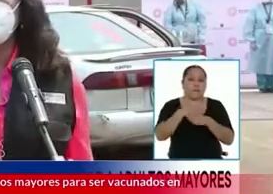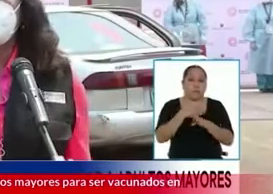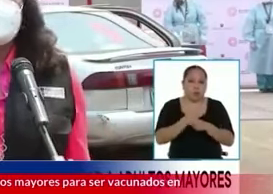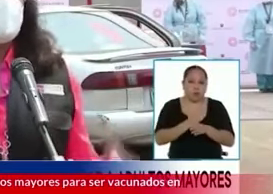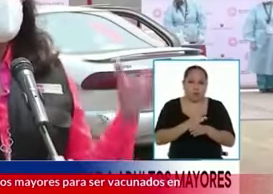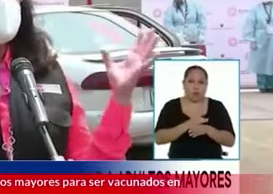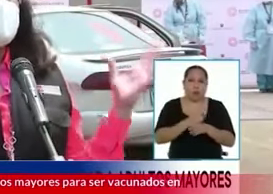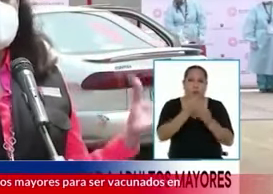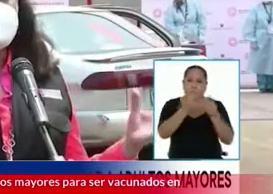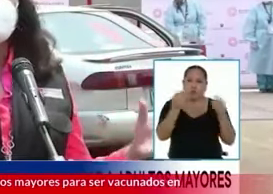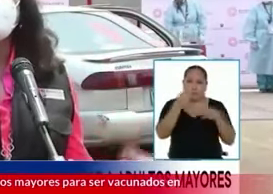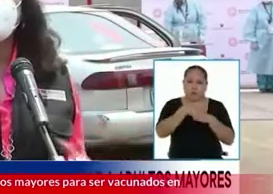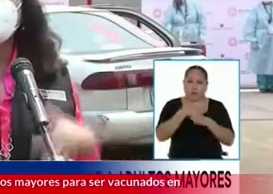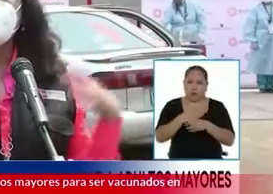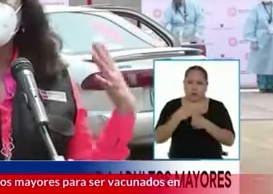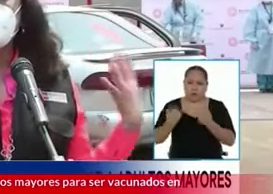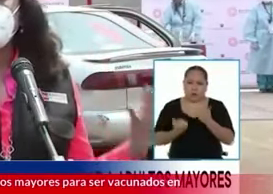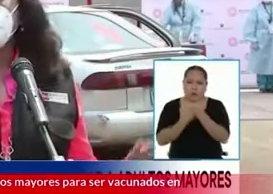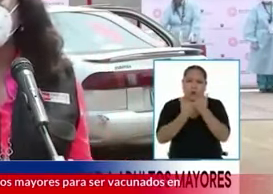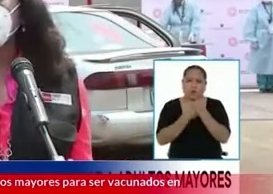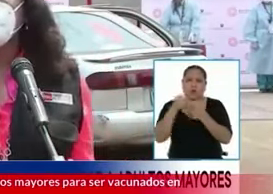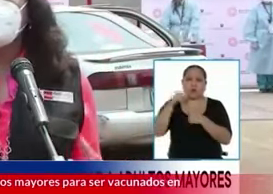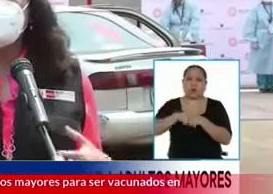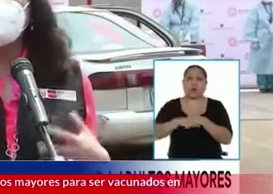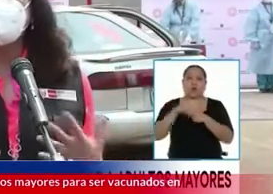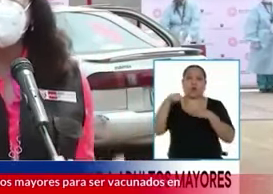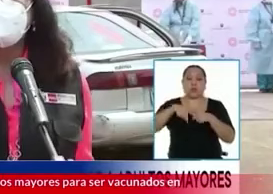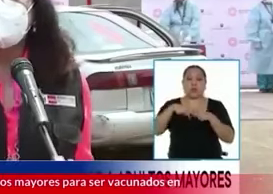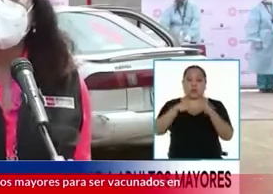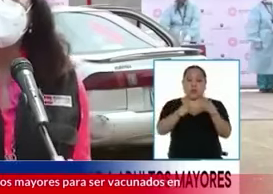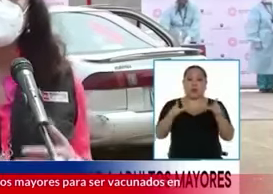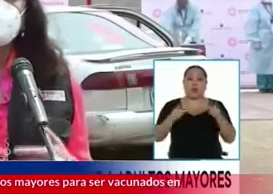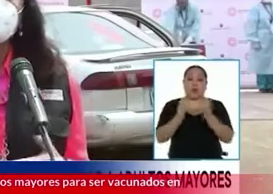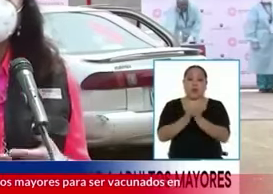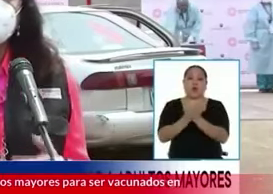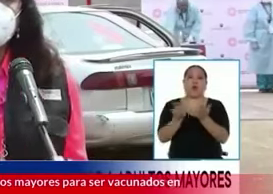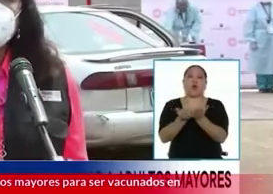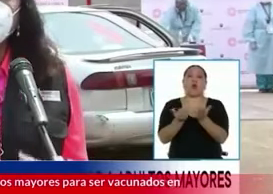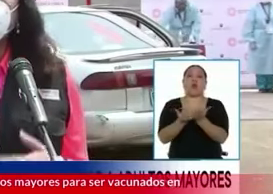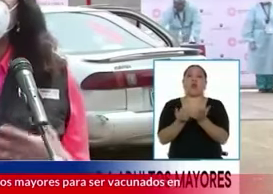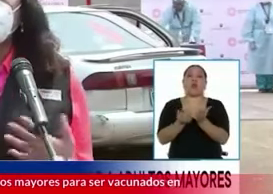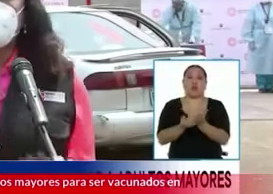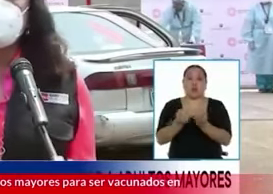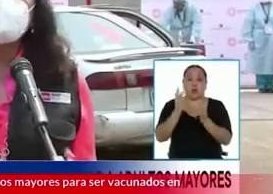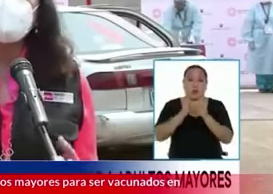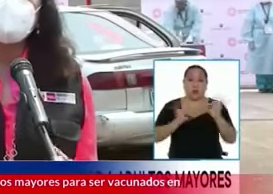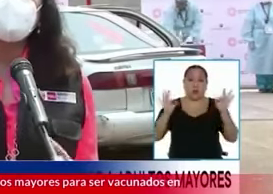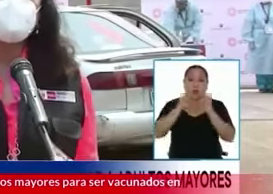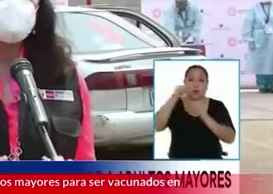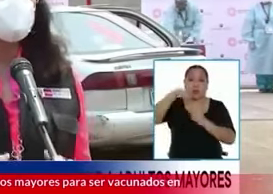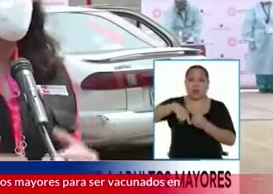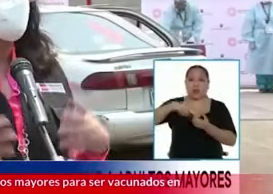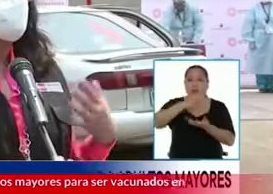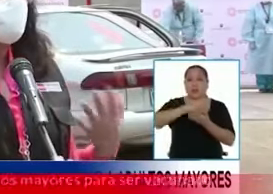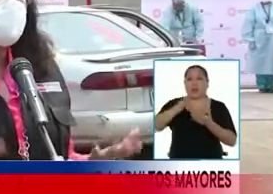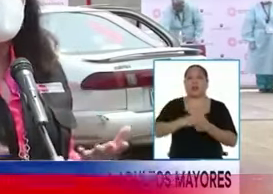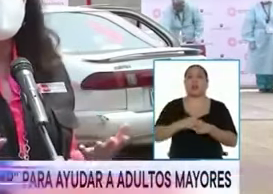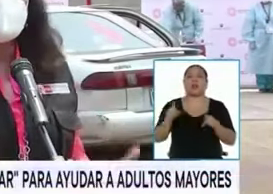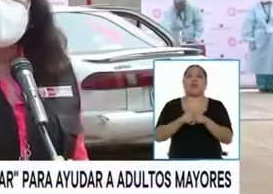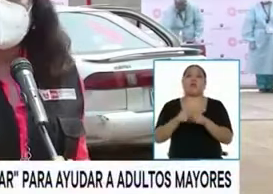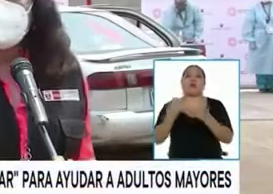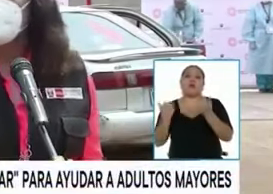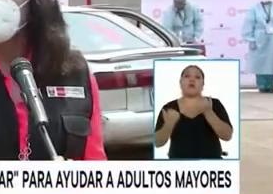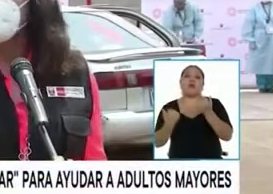sumando esfuerzos. En este caso, con un plantel educativo que es un ícono de este distrito, pero también sumando esfuerzos con